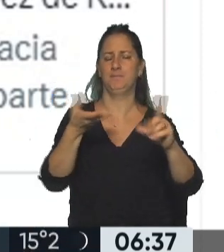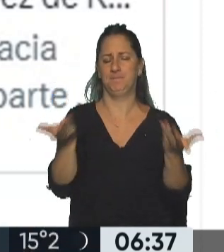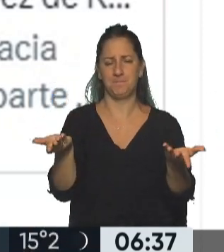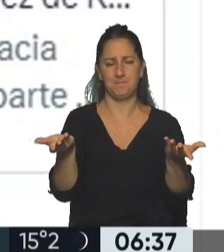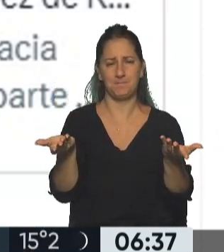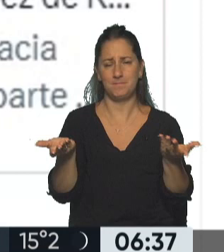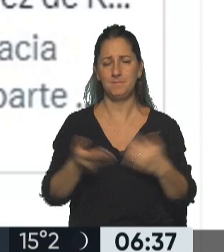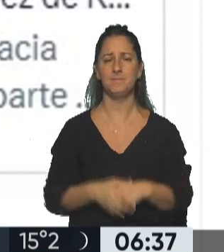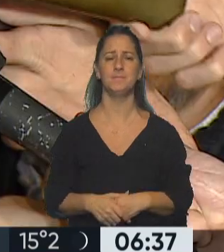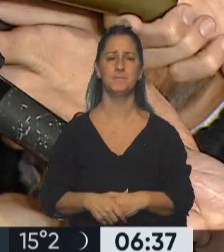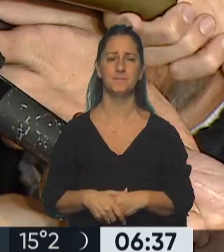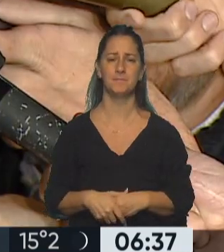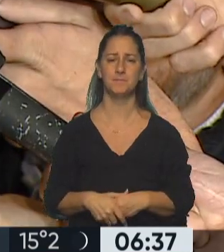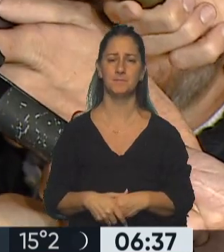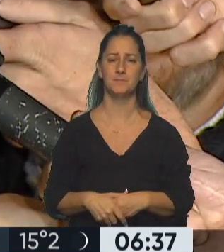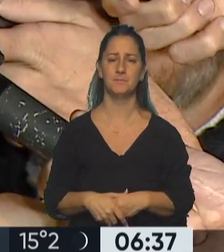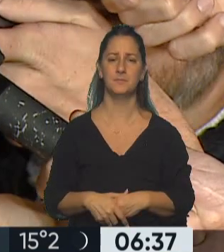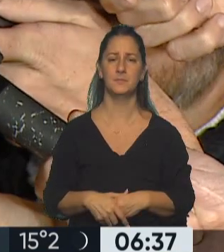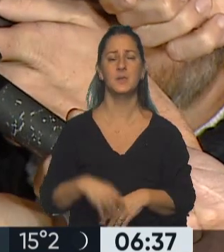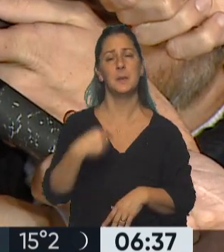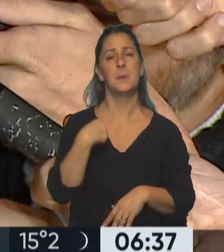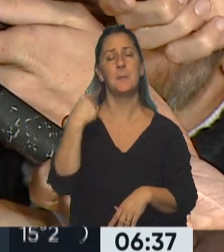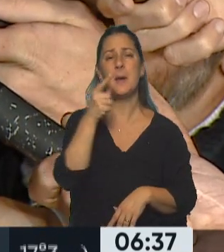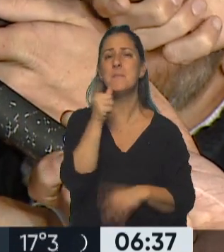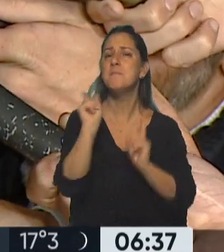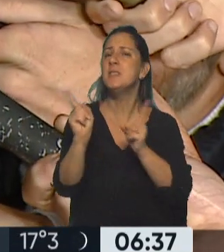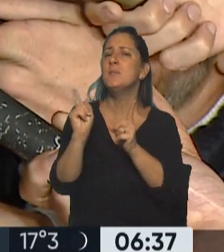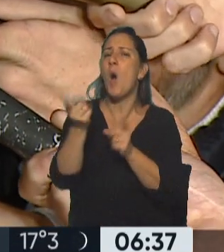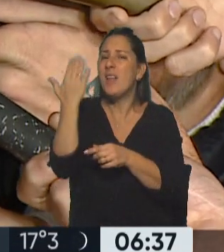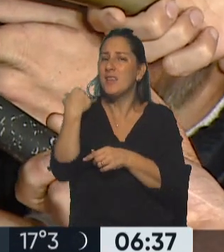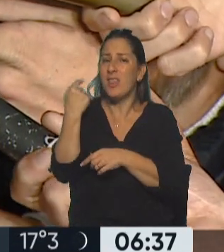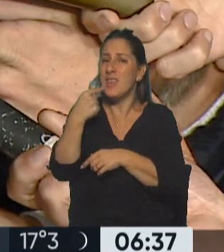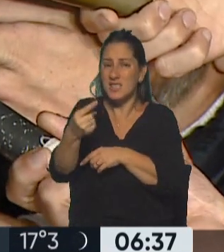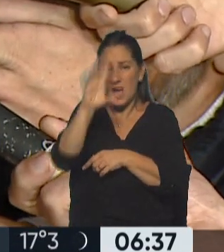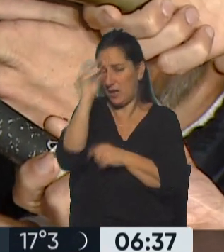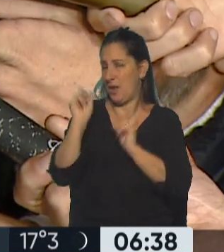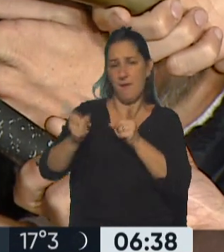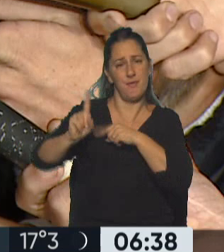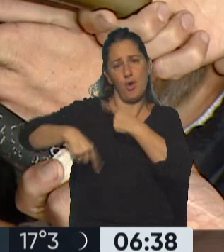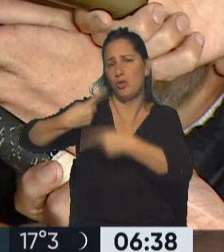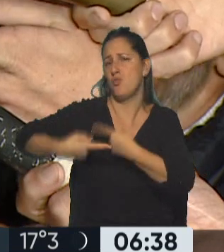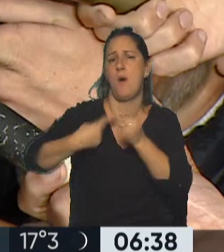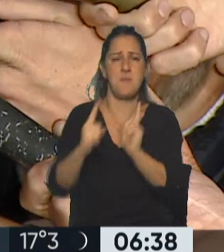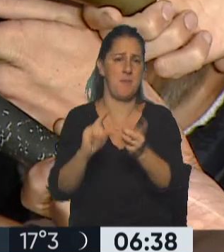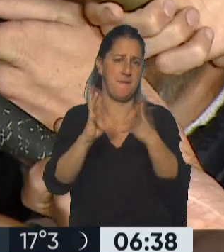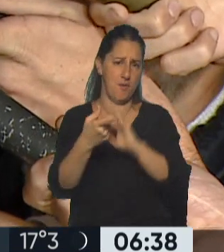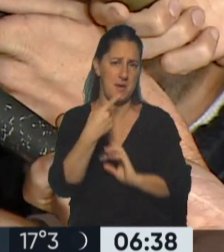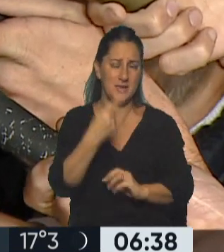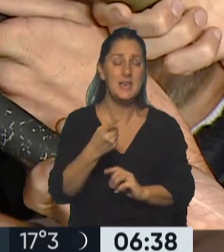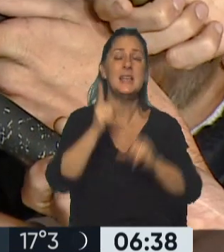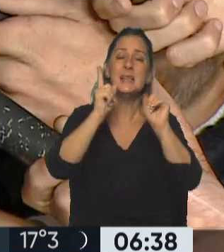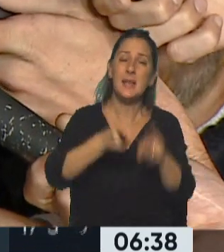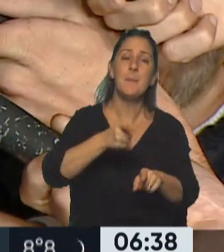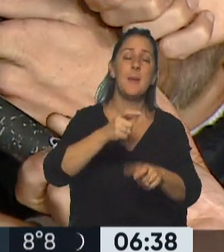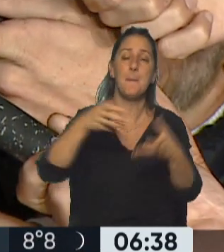mí me parece que está en línea con lo que ha venido diciendo. También está en línea que una gran mayoría